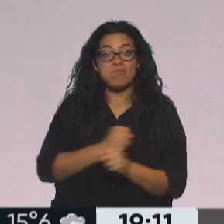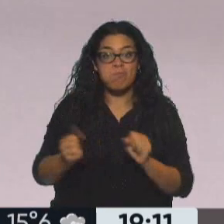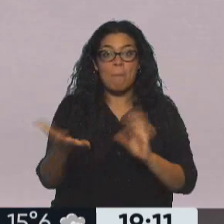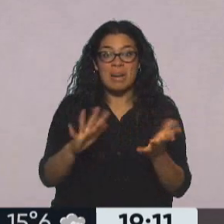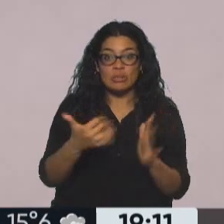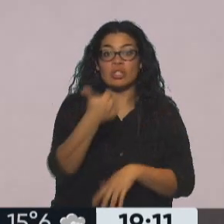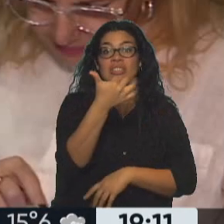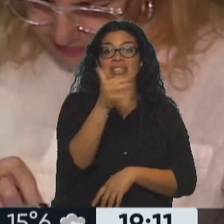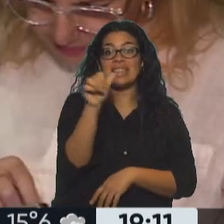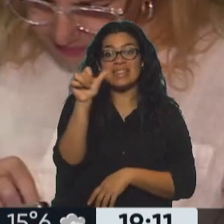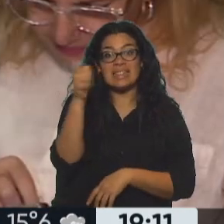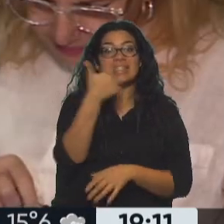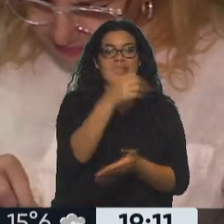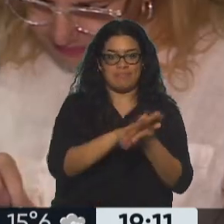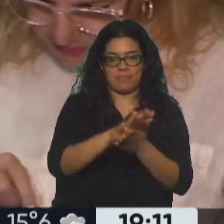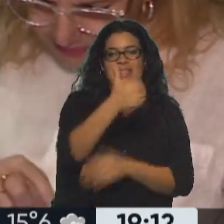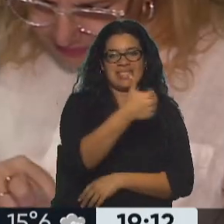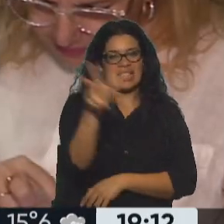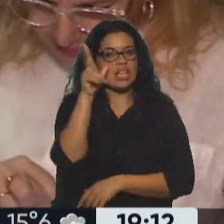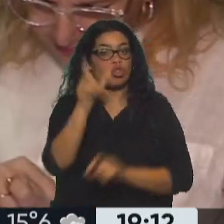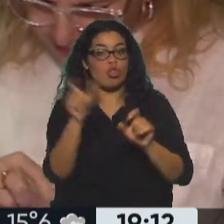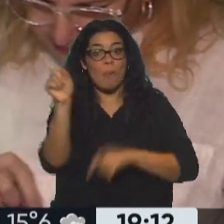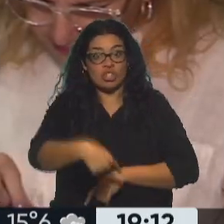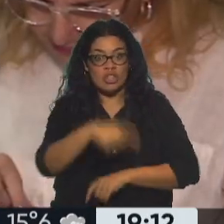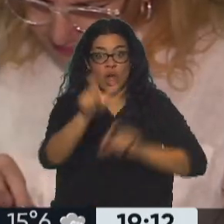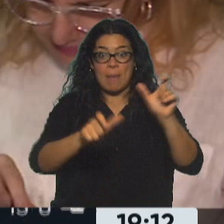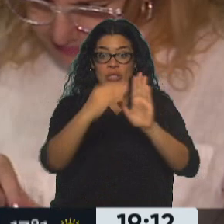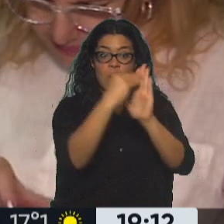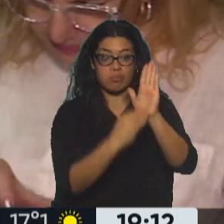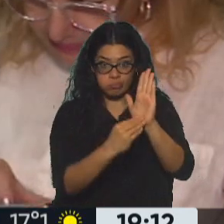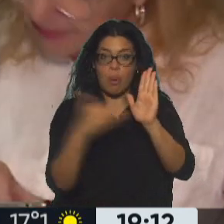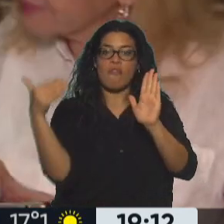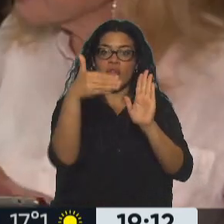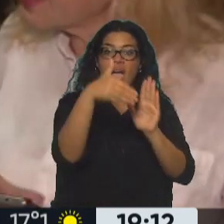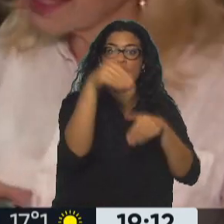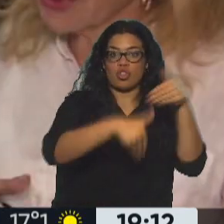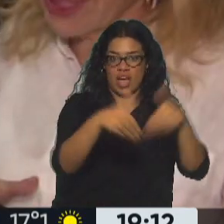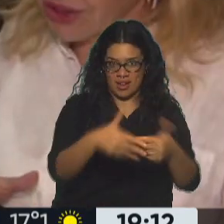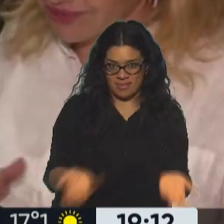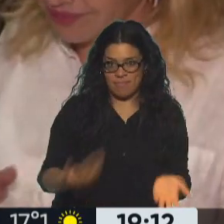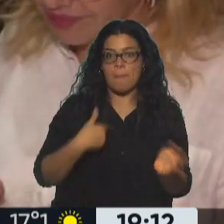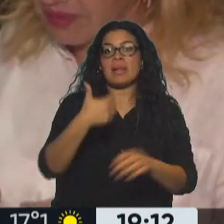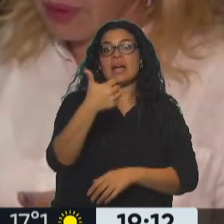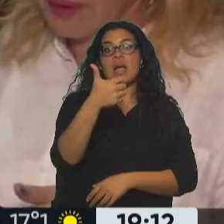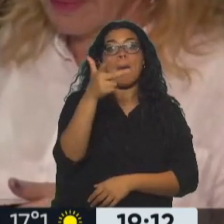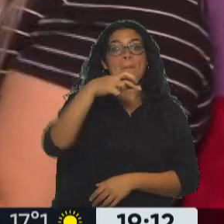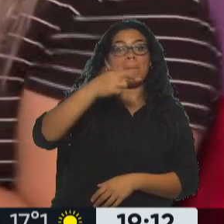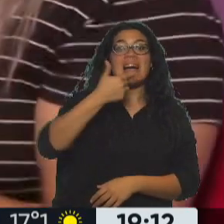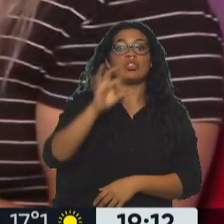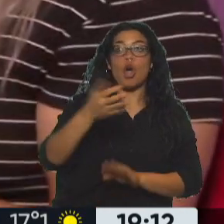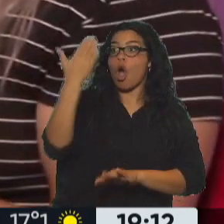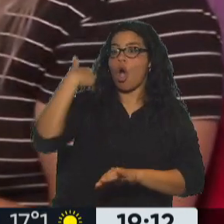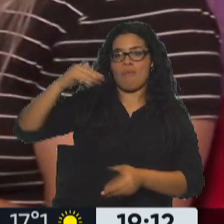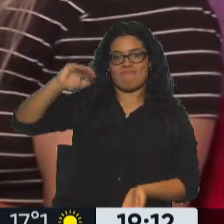el 68% de los votantes. Esto significa casi un 8% más que en las PASO. Fue